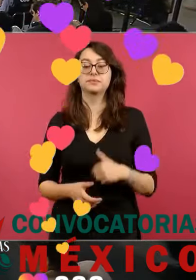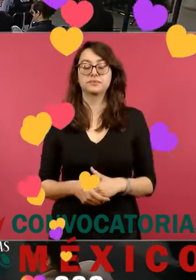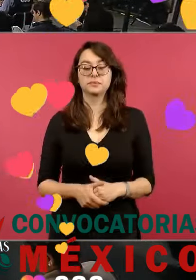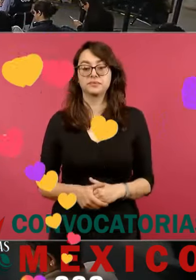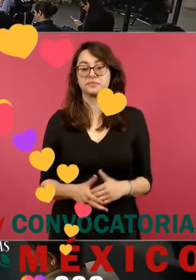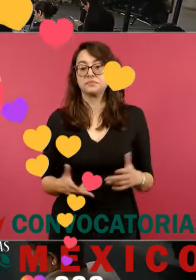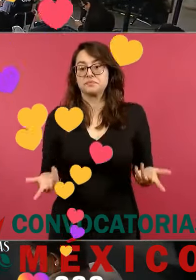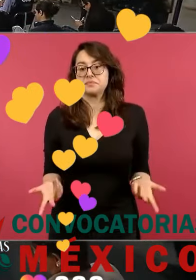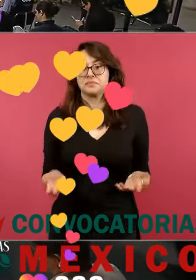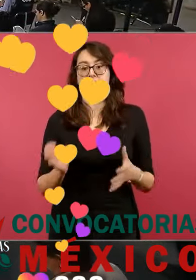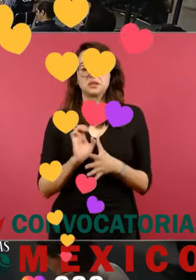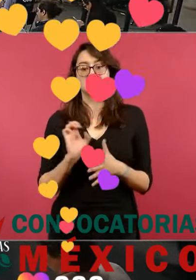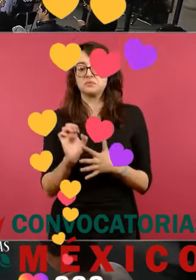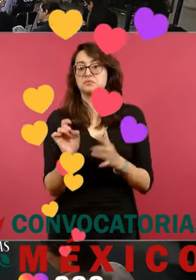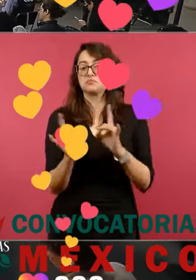un